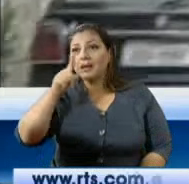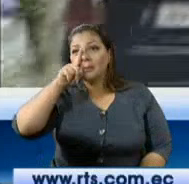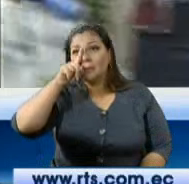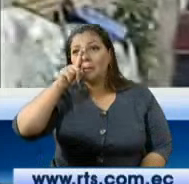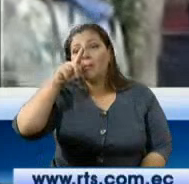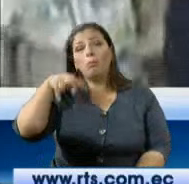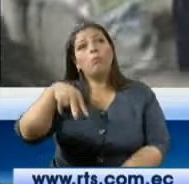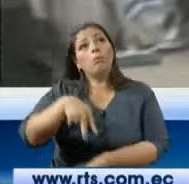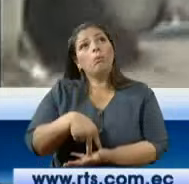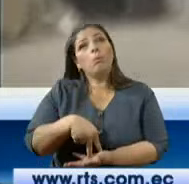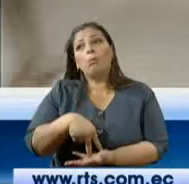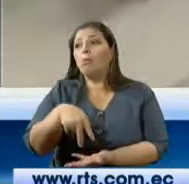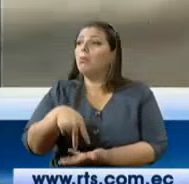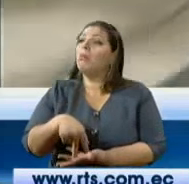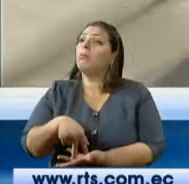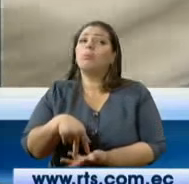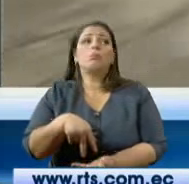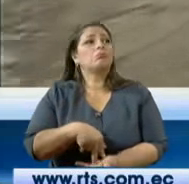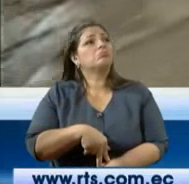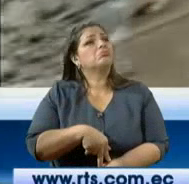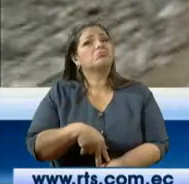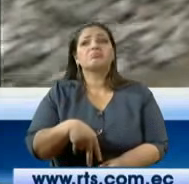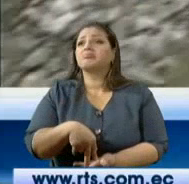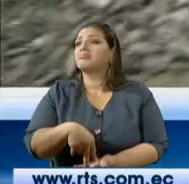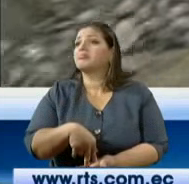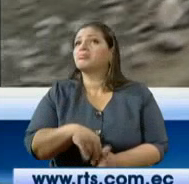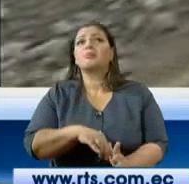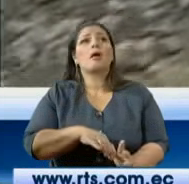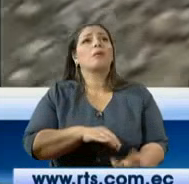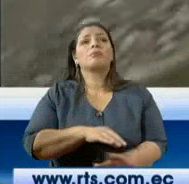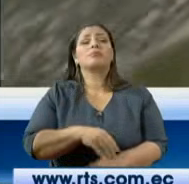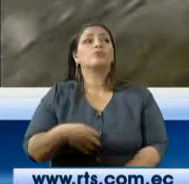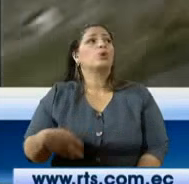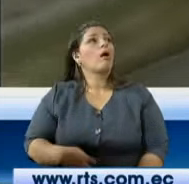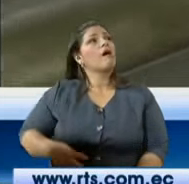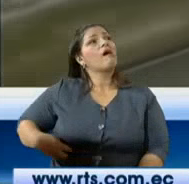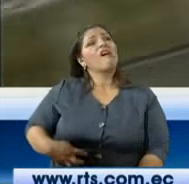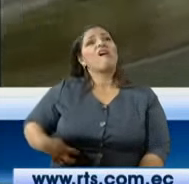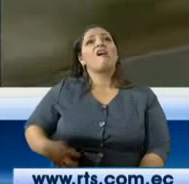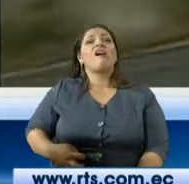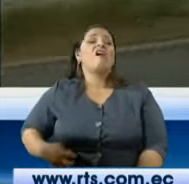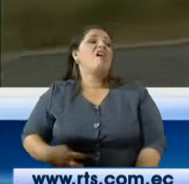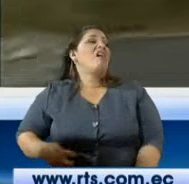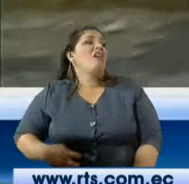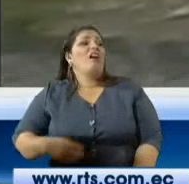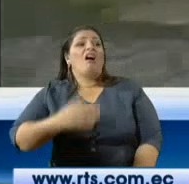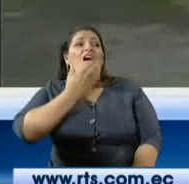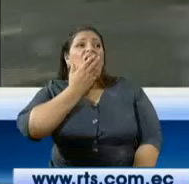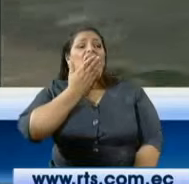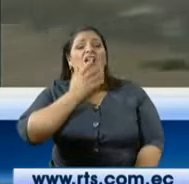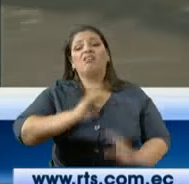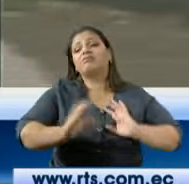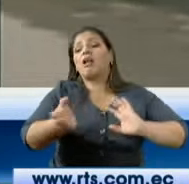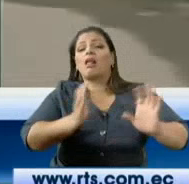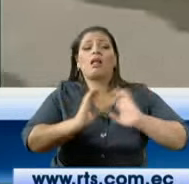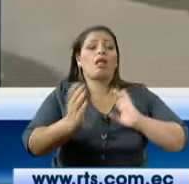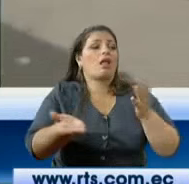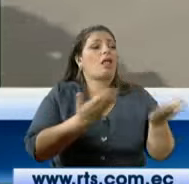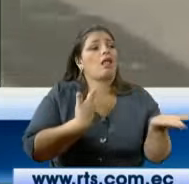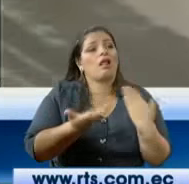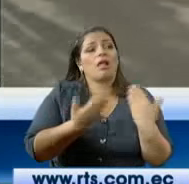parados ahí, así, como usted lo ve, parado en ese momento. Ahí se rascan la barriga y conversan, ahí hacen de todo. Están media hora, 20